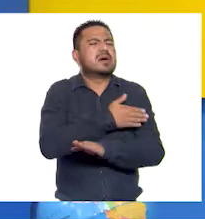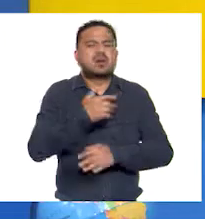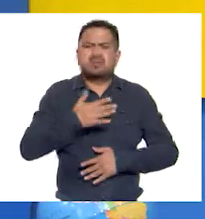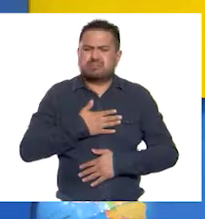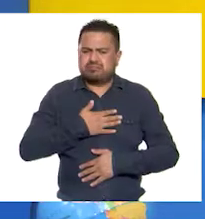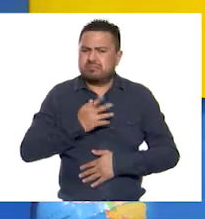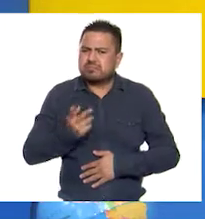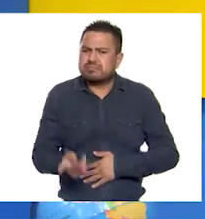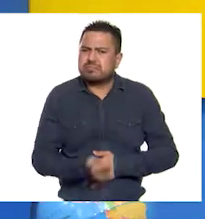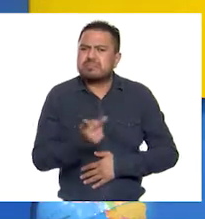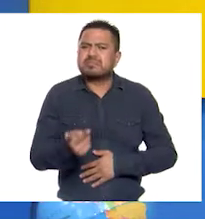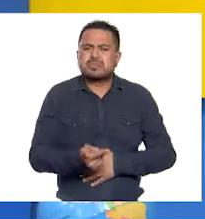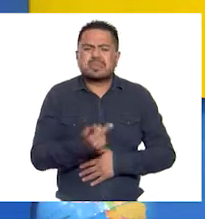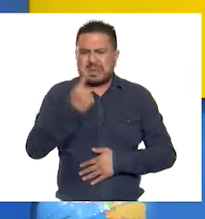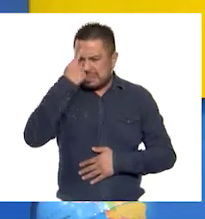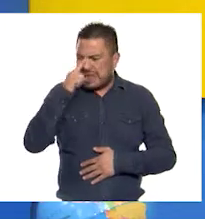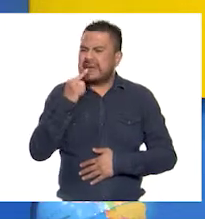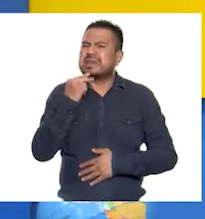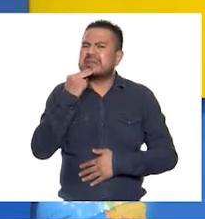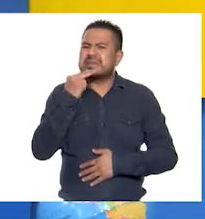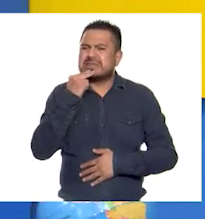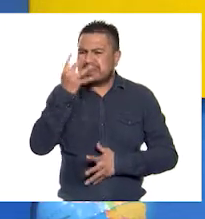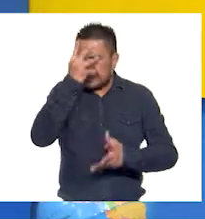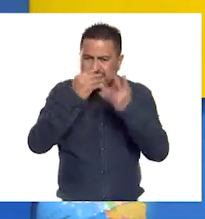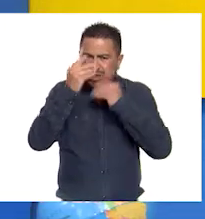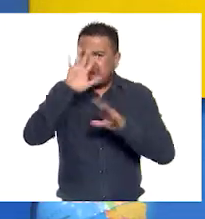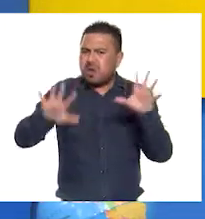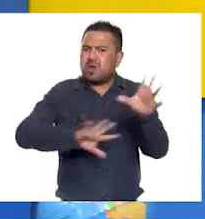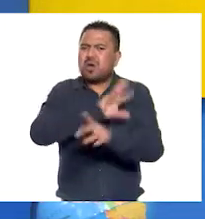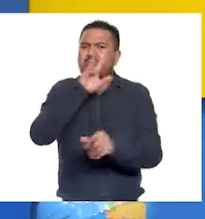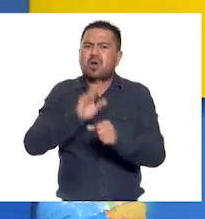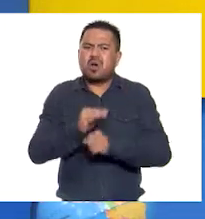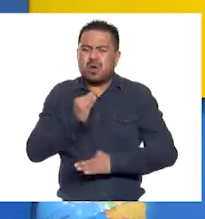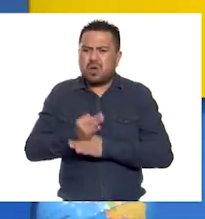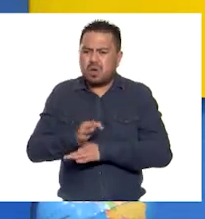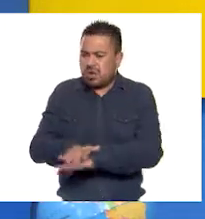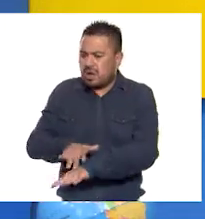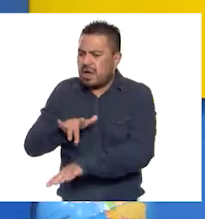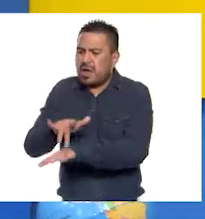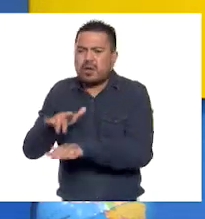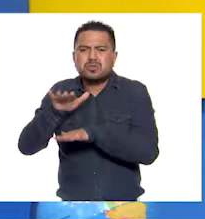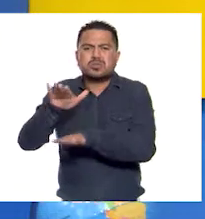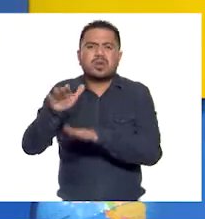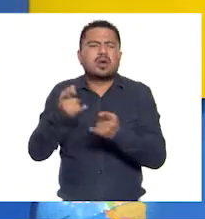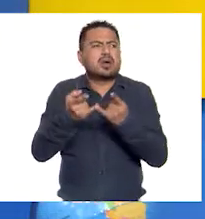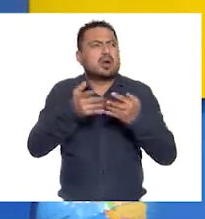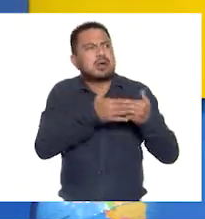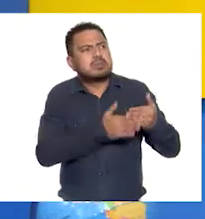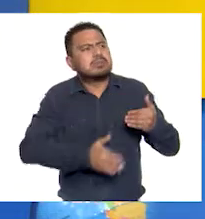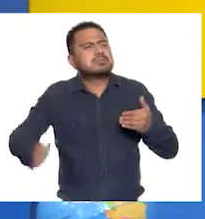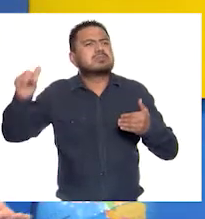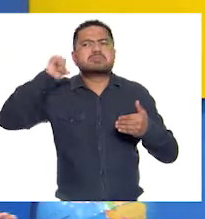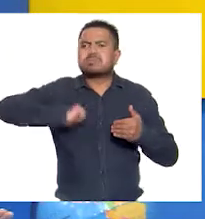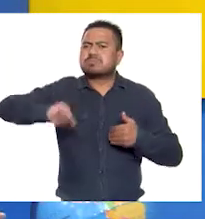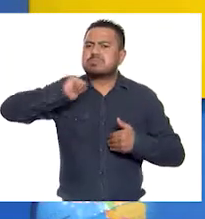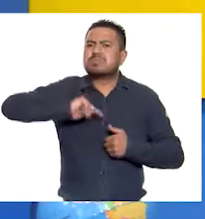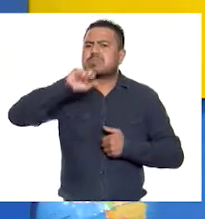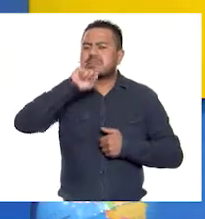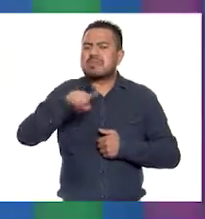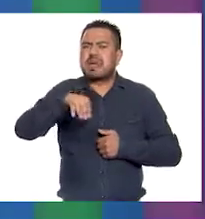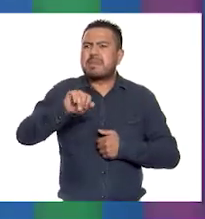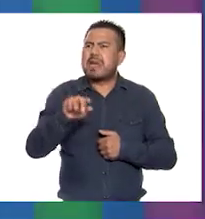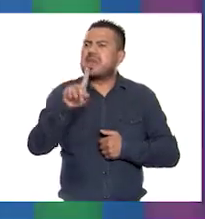preguntando, ¿para qué nos sirve aprender todo lo que hemos visto hasta ahora sobre la prehistoria, la Edad Antigua y la Edad